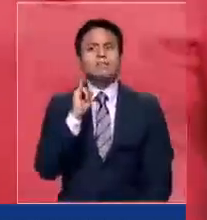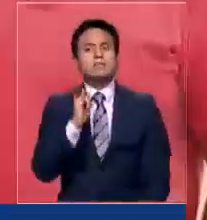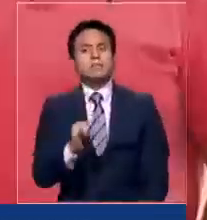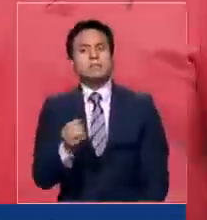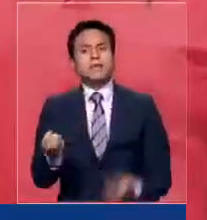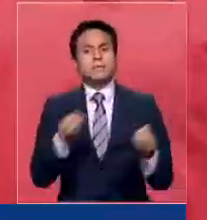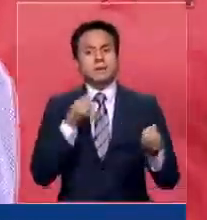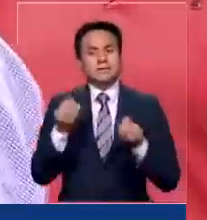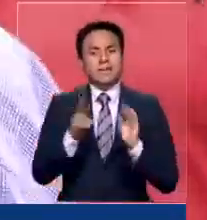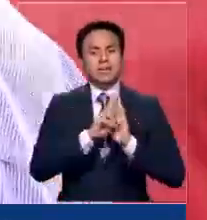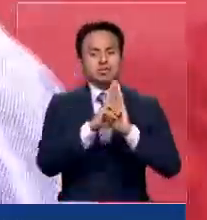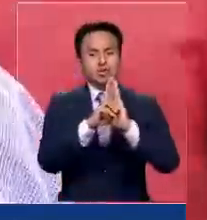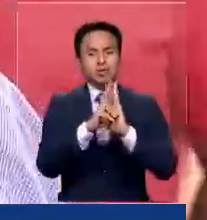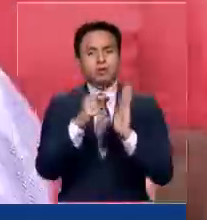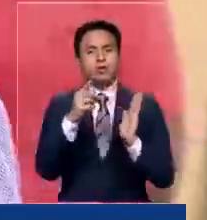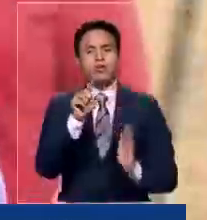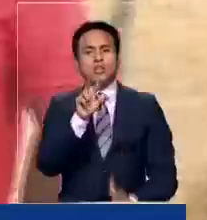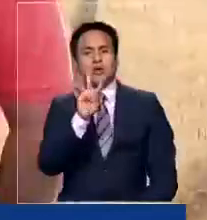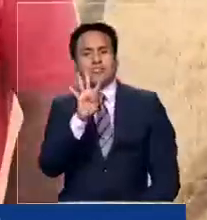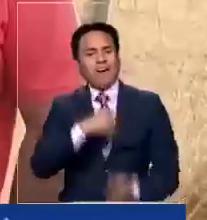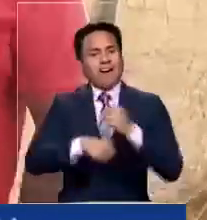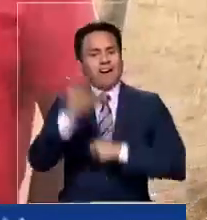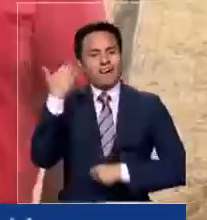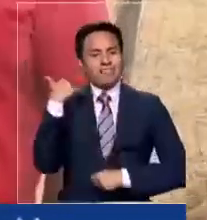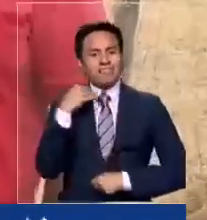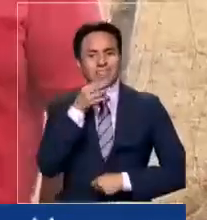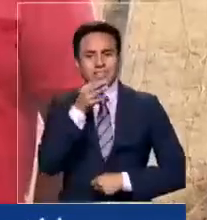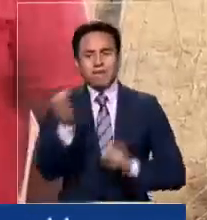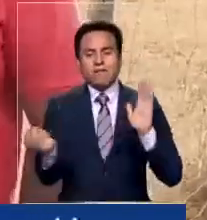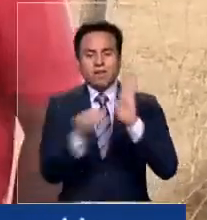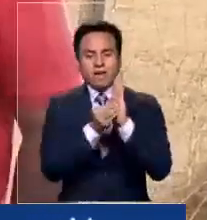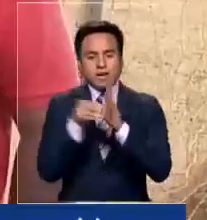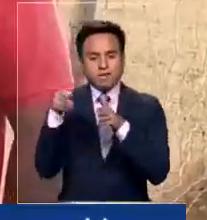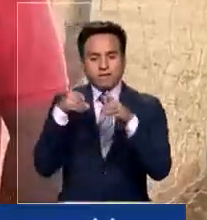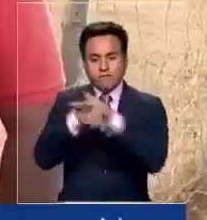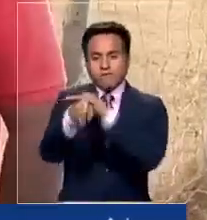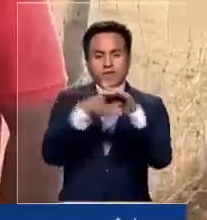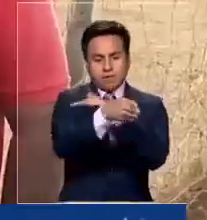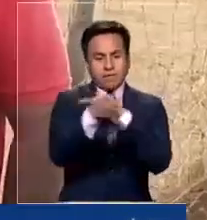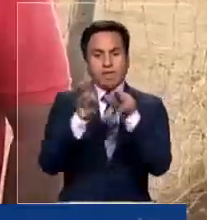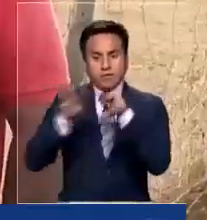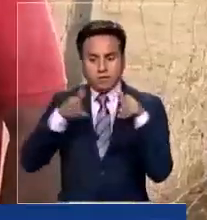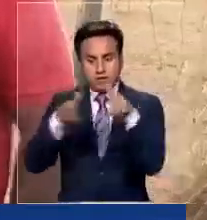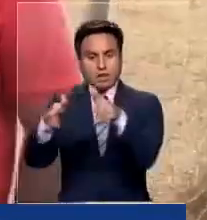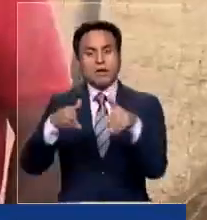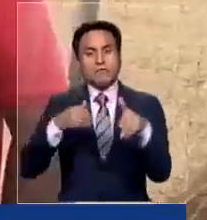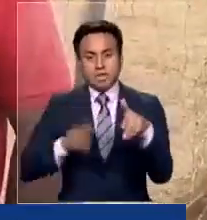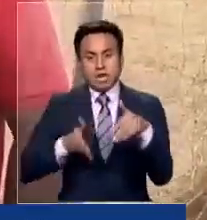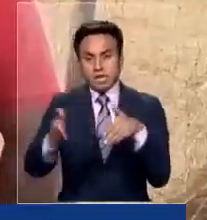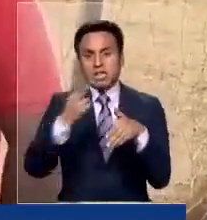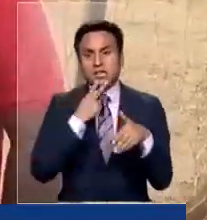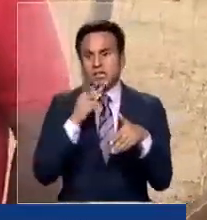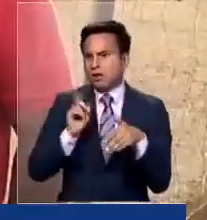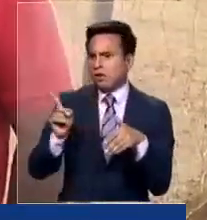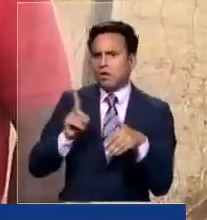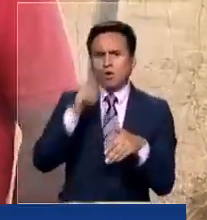lo que pasa que hay una resolución del 84 que fija las vías de acceso y está vigente